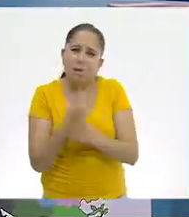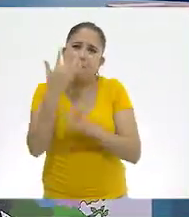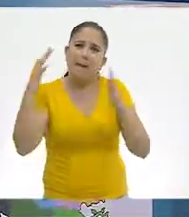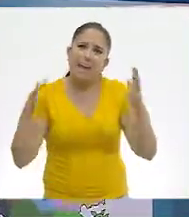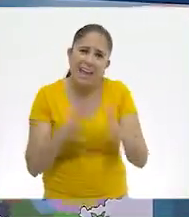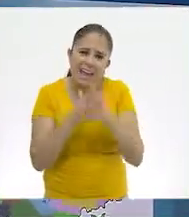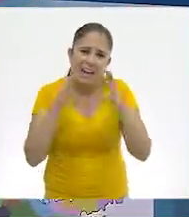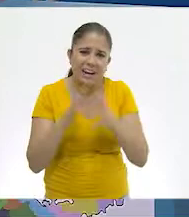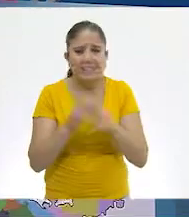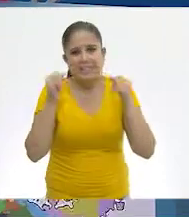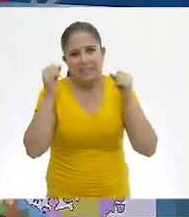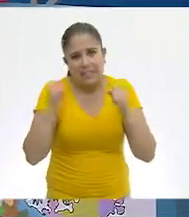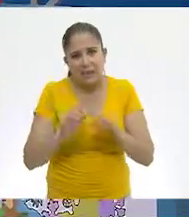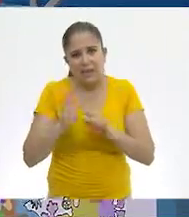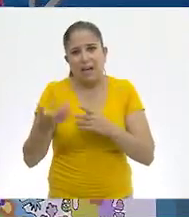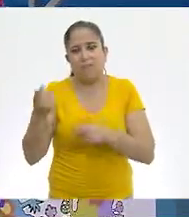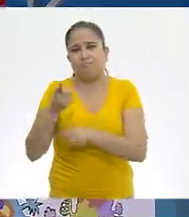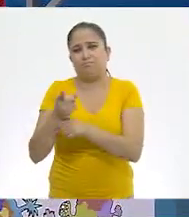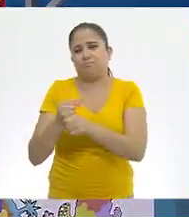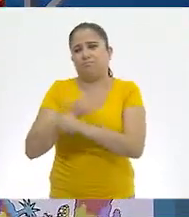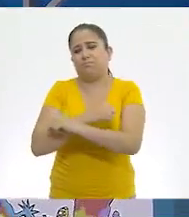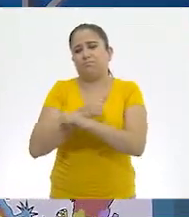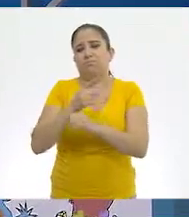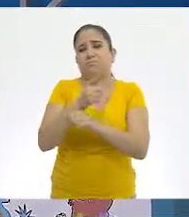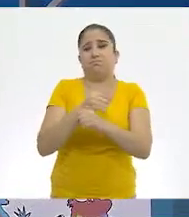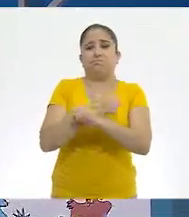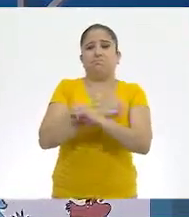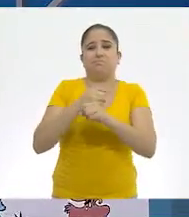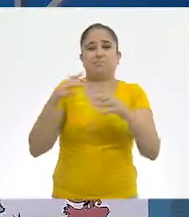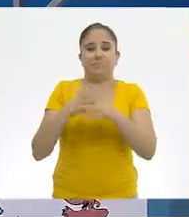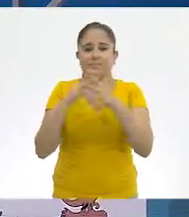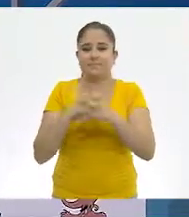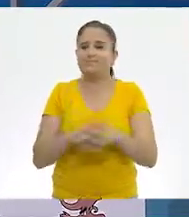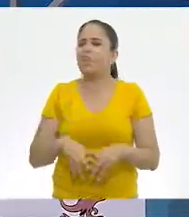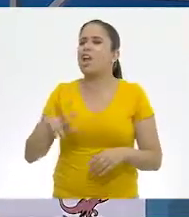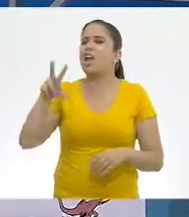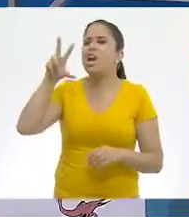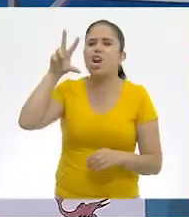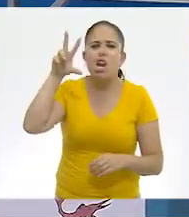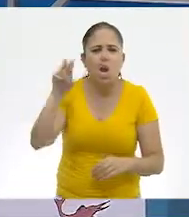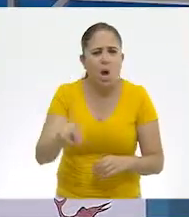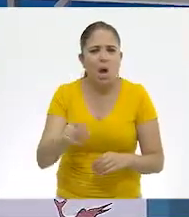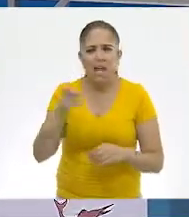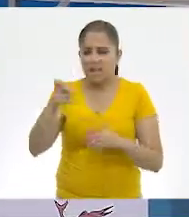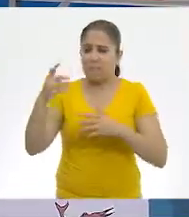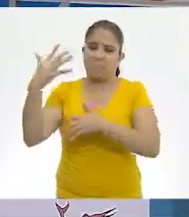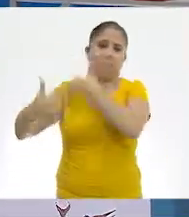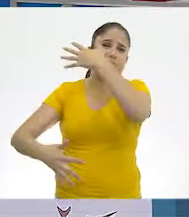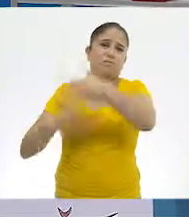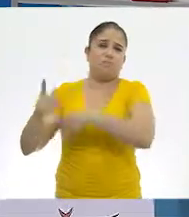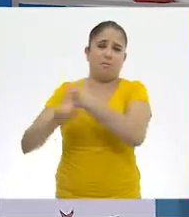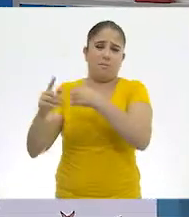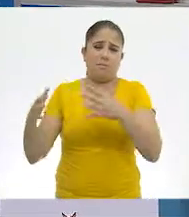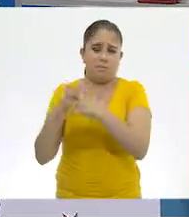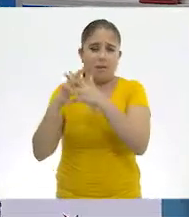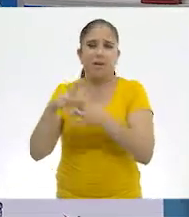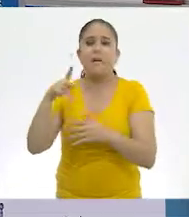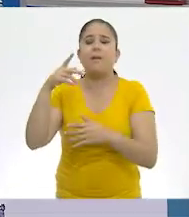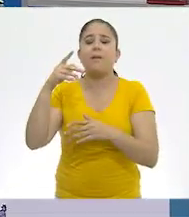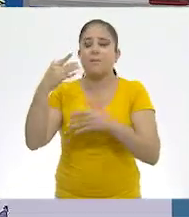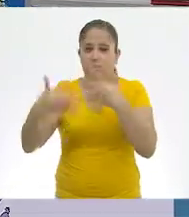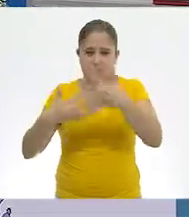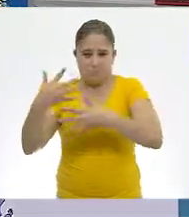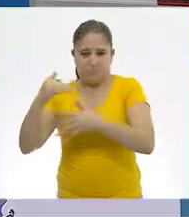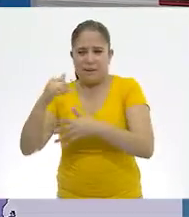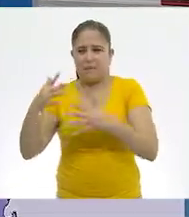De seguro ya vienen los cañonazos. No, Ton. Los conflictos que se desataron no llegaron a tener la magnitud de una guerra civil o de una